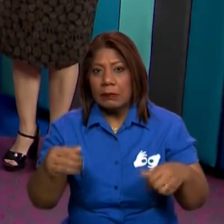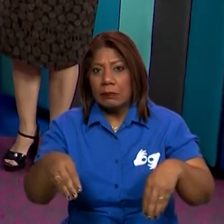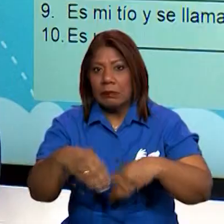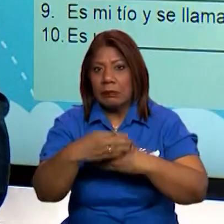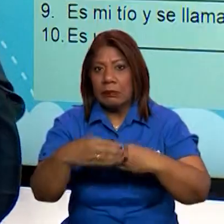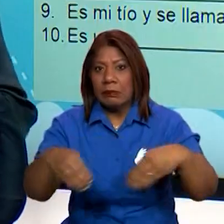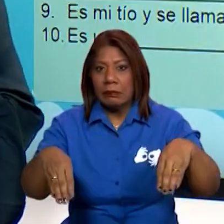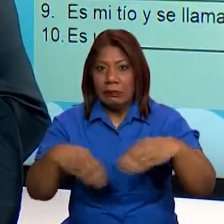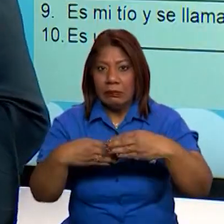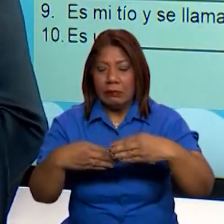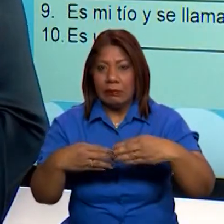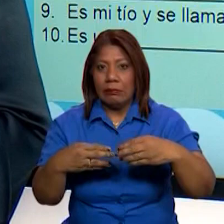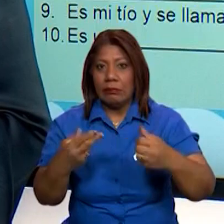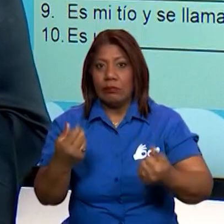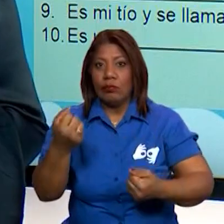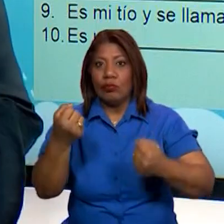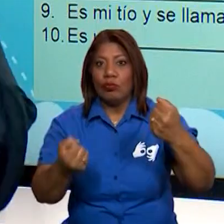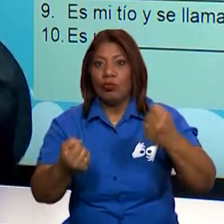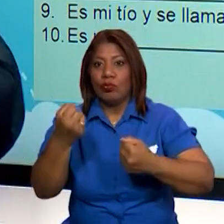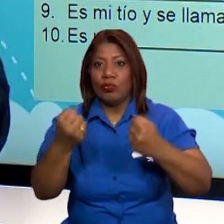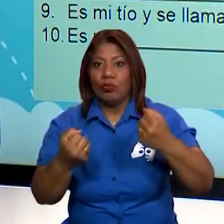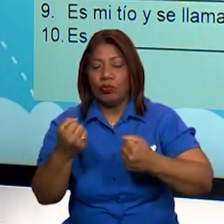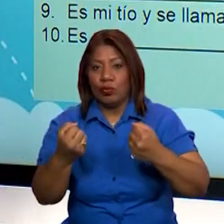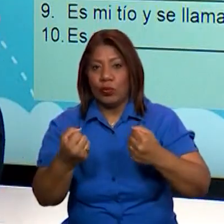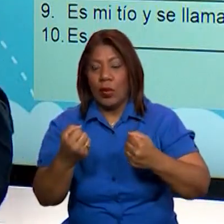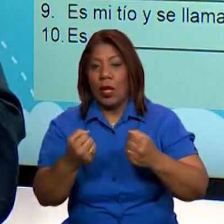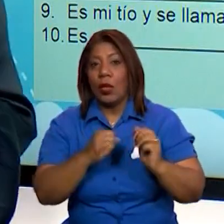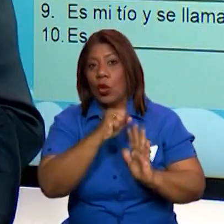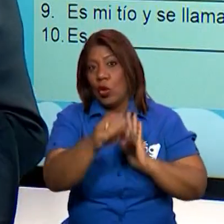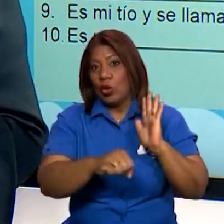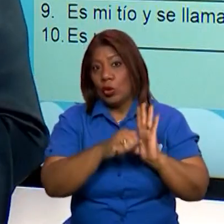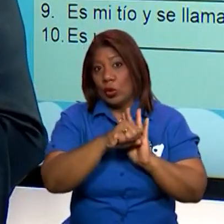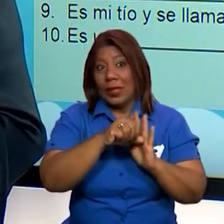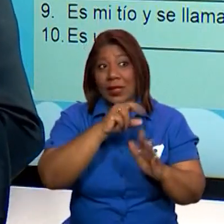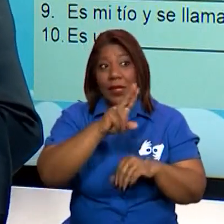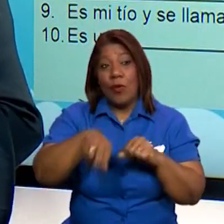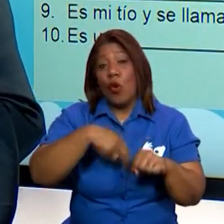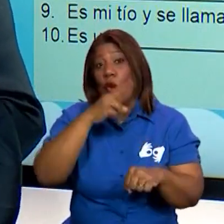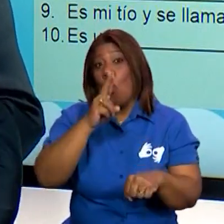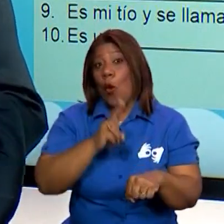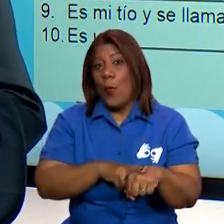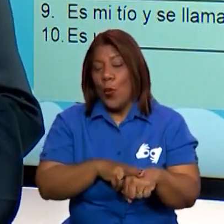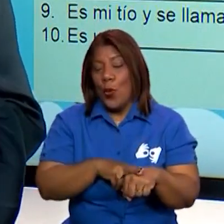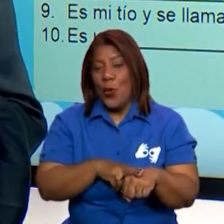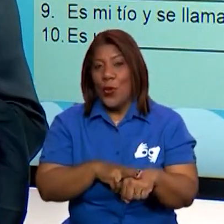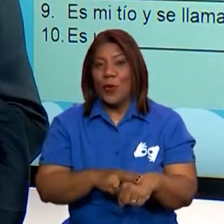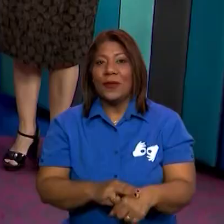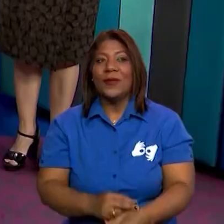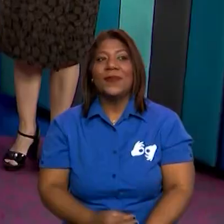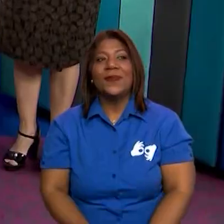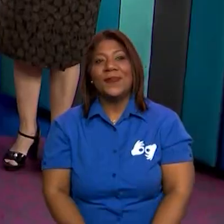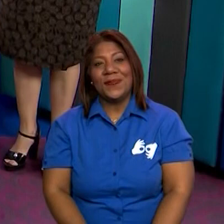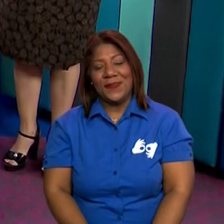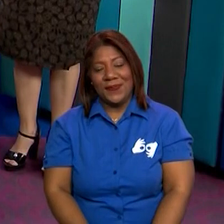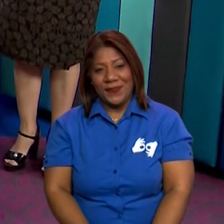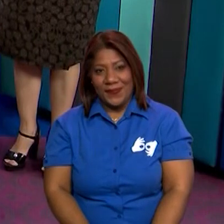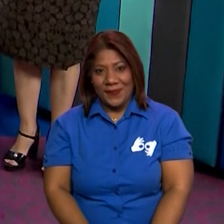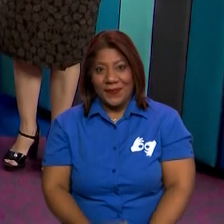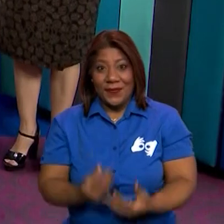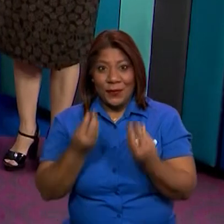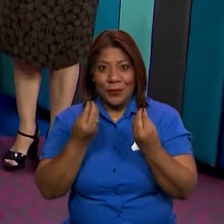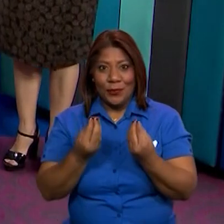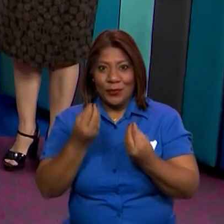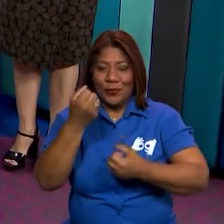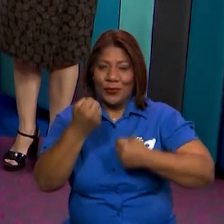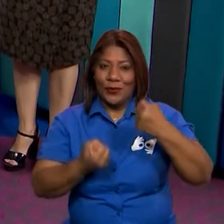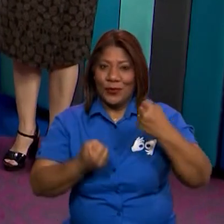En este caso, un carro. ¿Es un sustantivo propio o común? Común, ¿verdad? Porque existen muchos